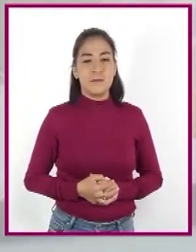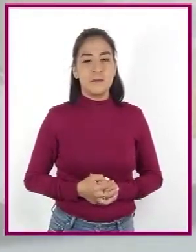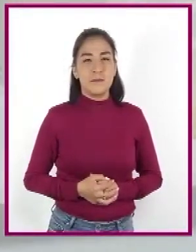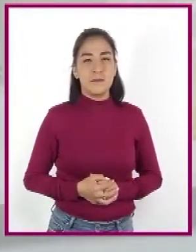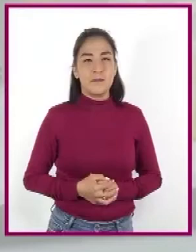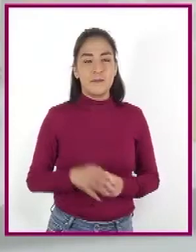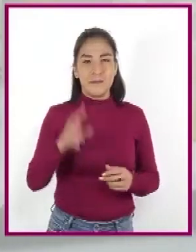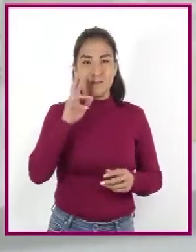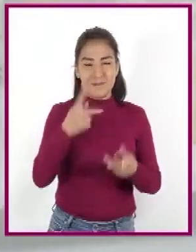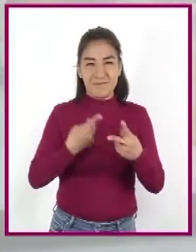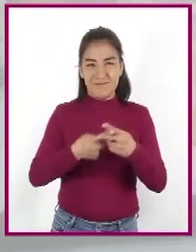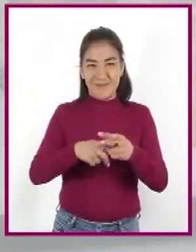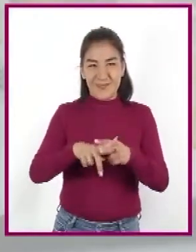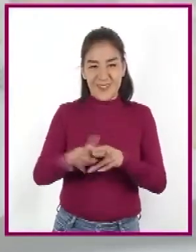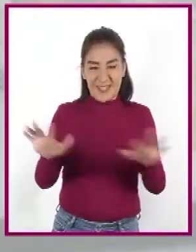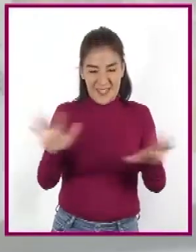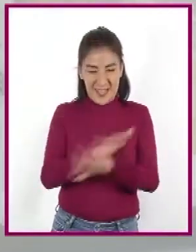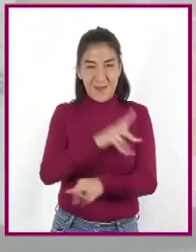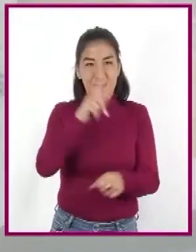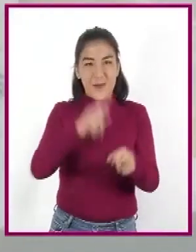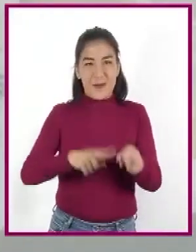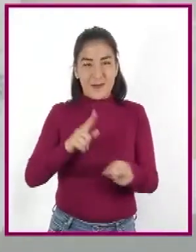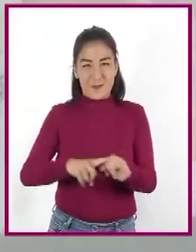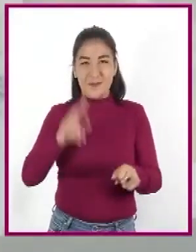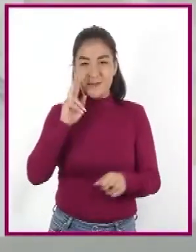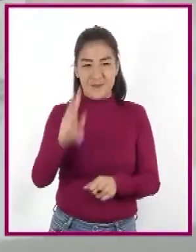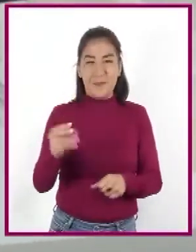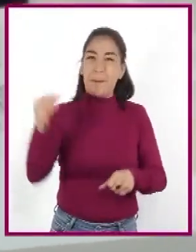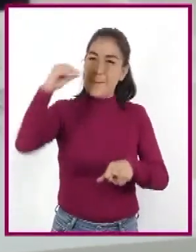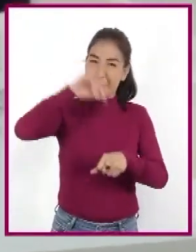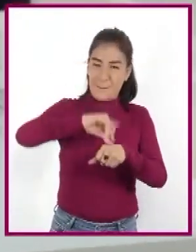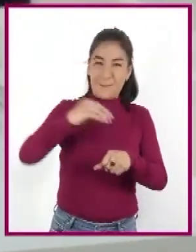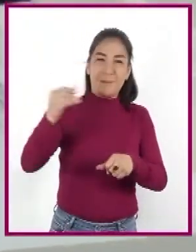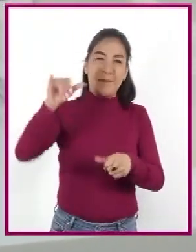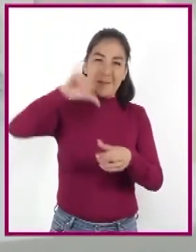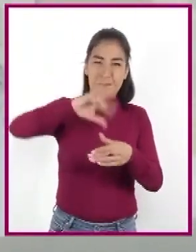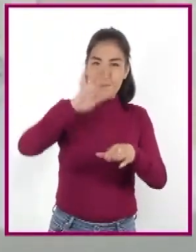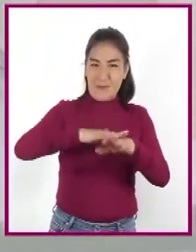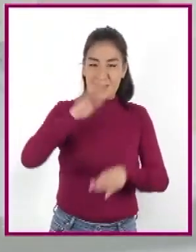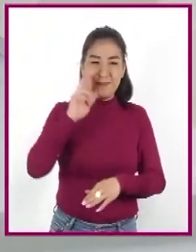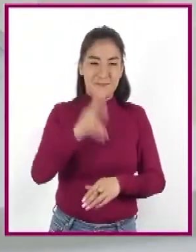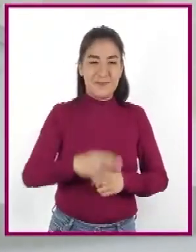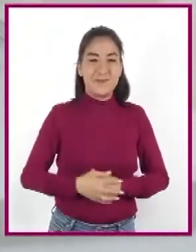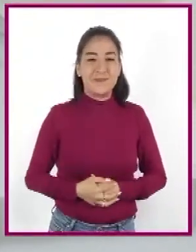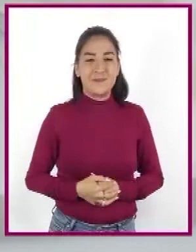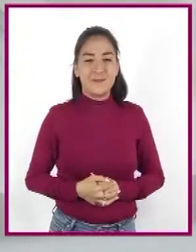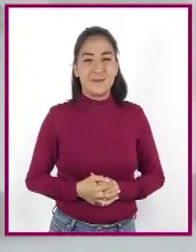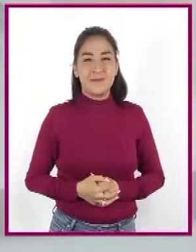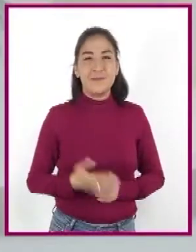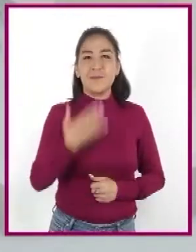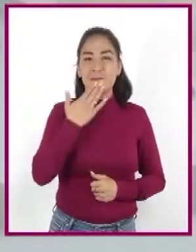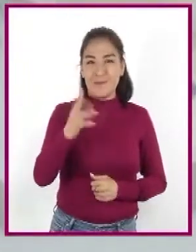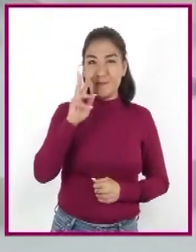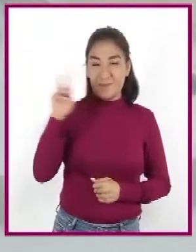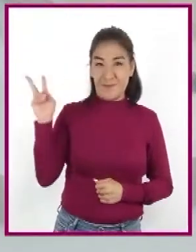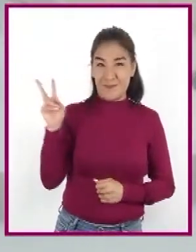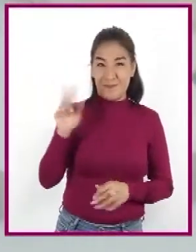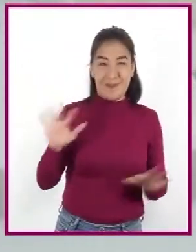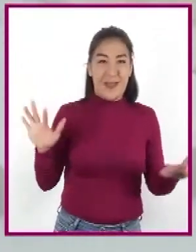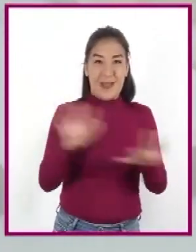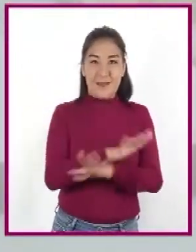Empieza a cambiar de color. ¿Les parece que pongamos un poco más? Muy bien. Observen la reacción.